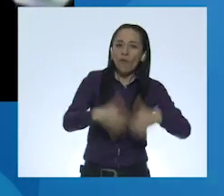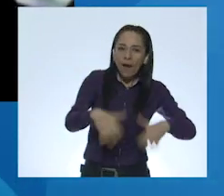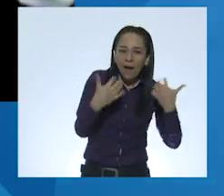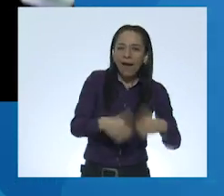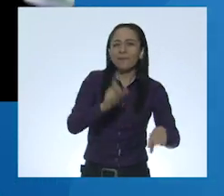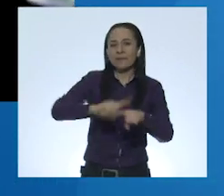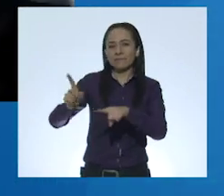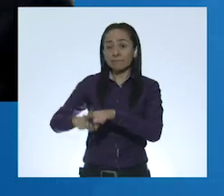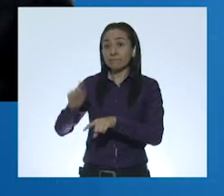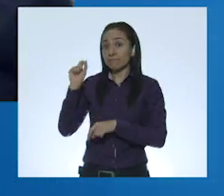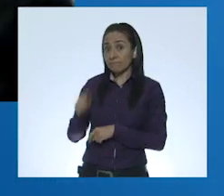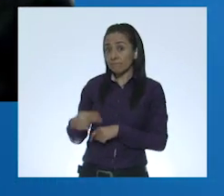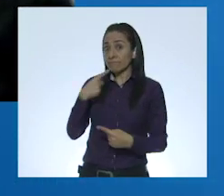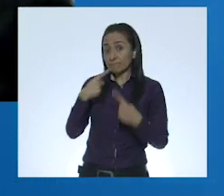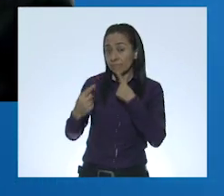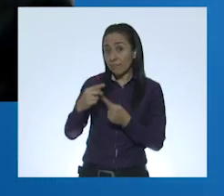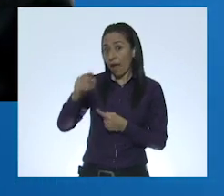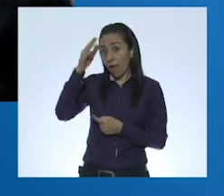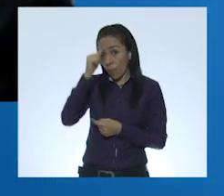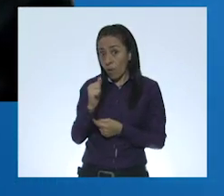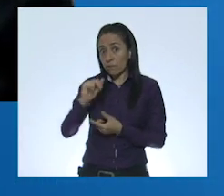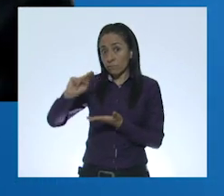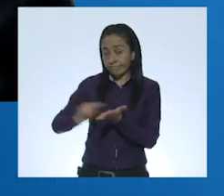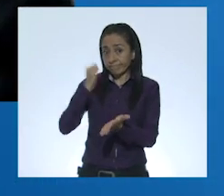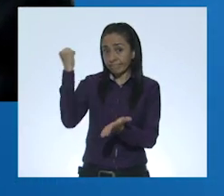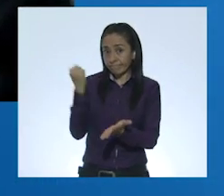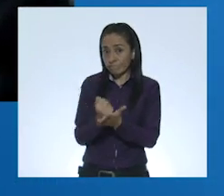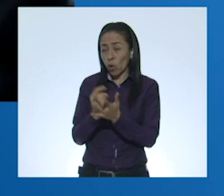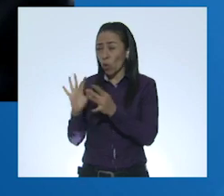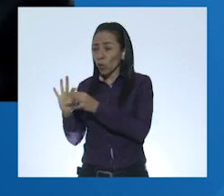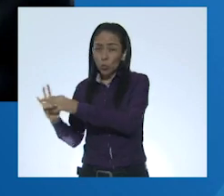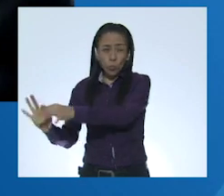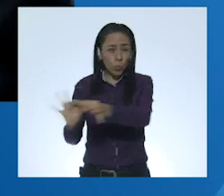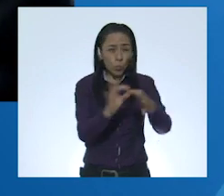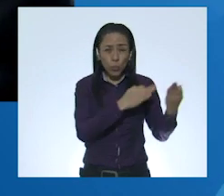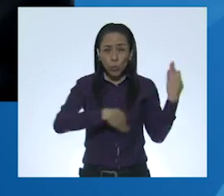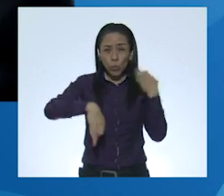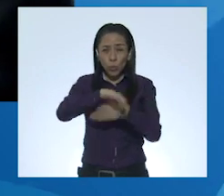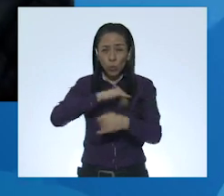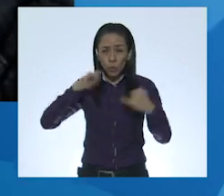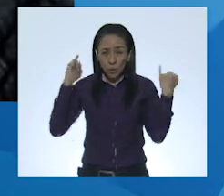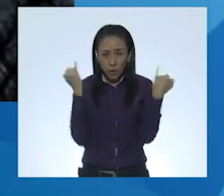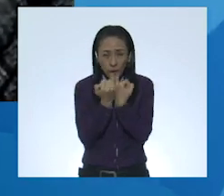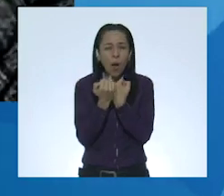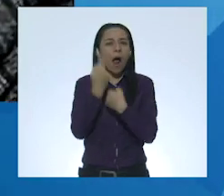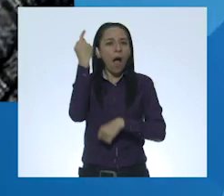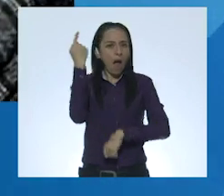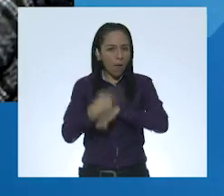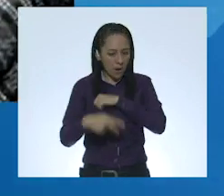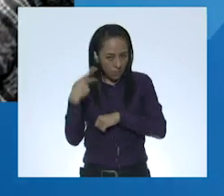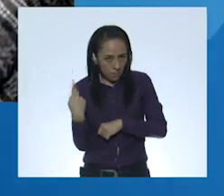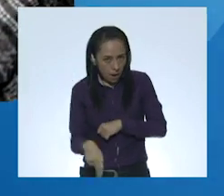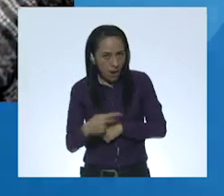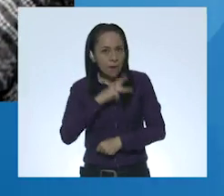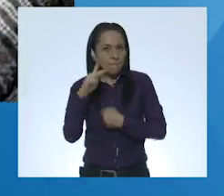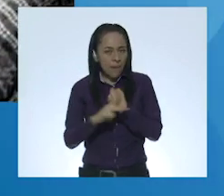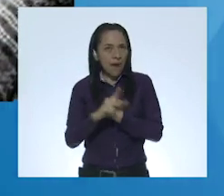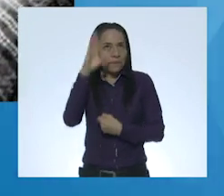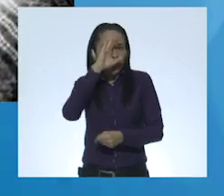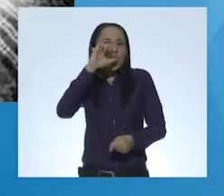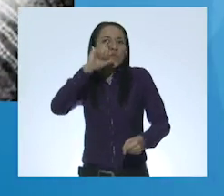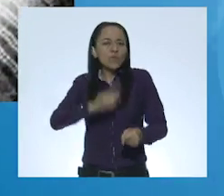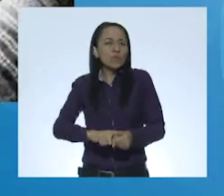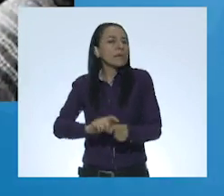consideran que la homogenización es un riesgo para la identidad nacional y para nuestra cultura, como ocurre con el cine